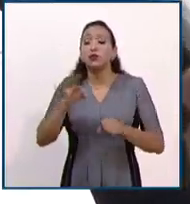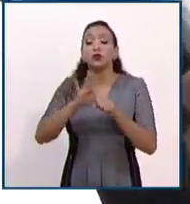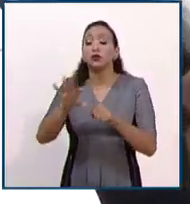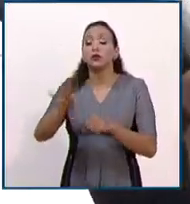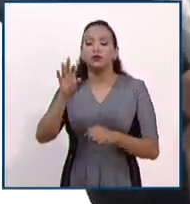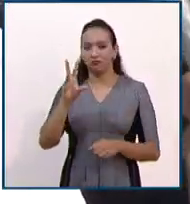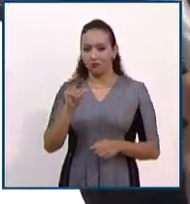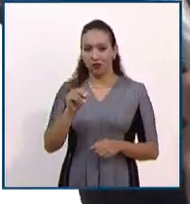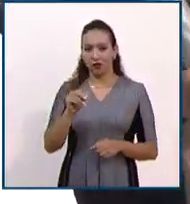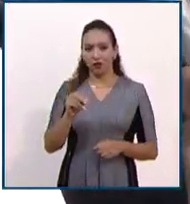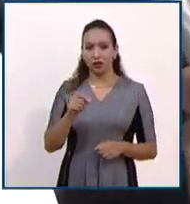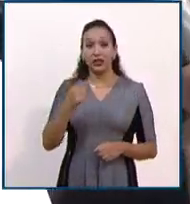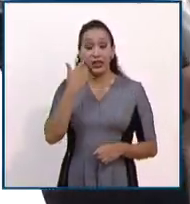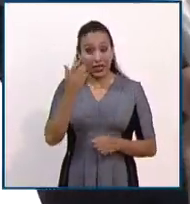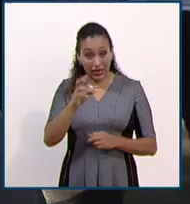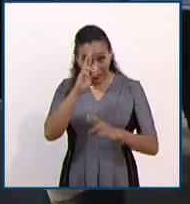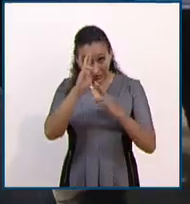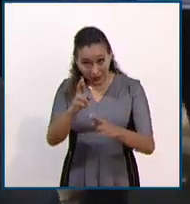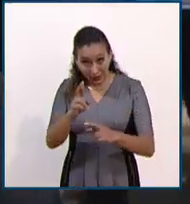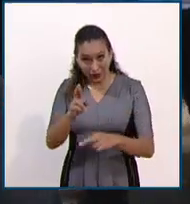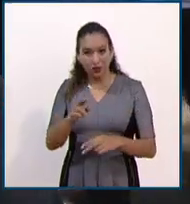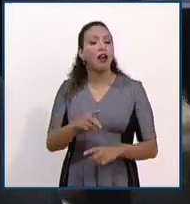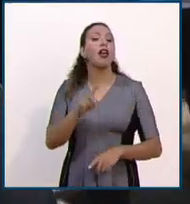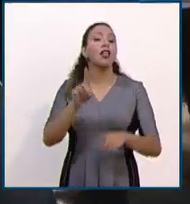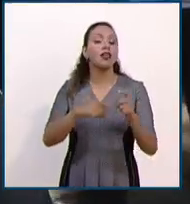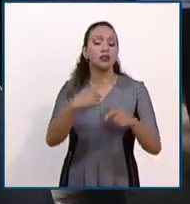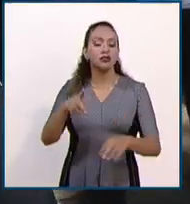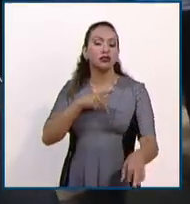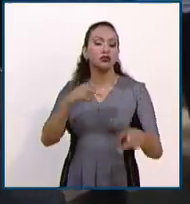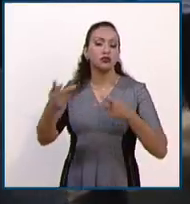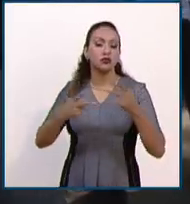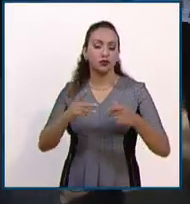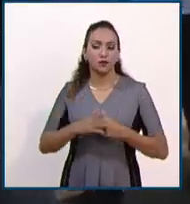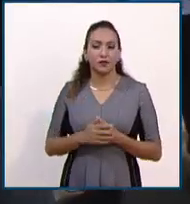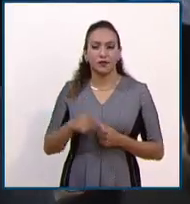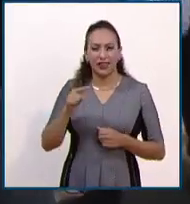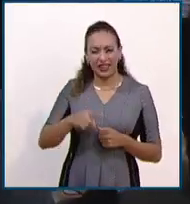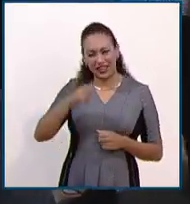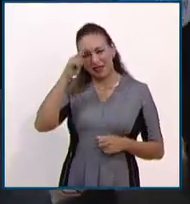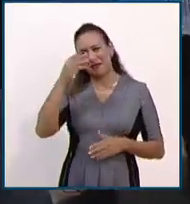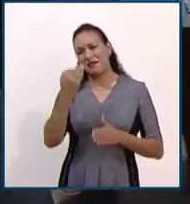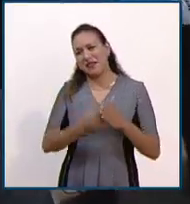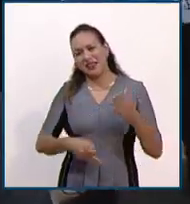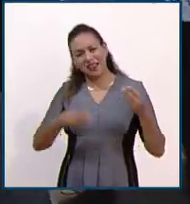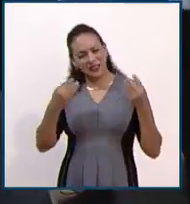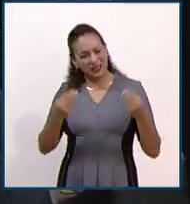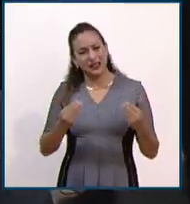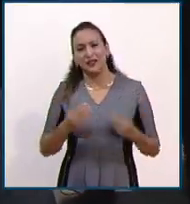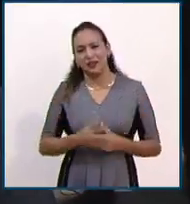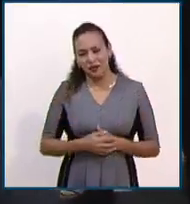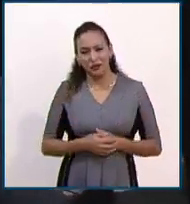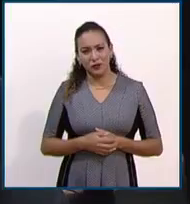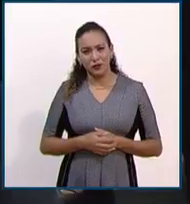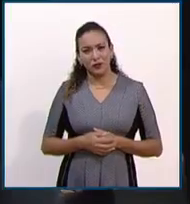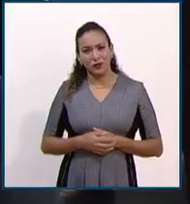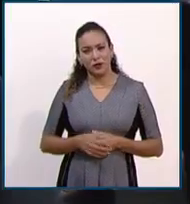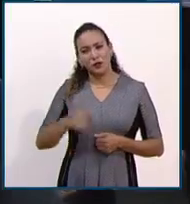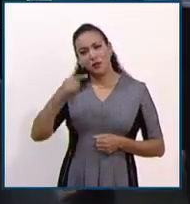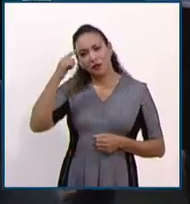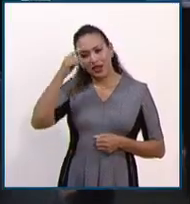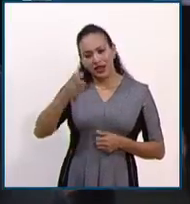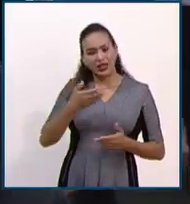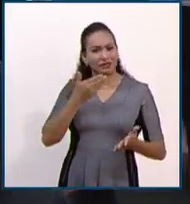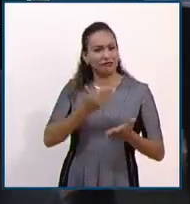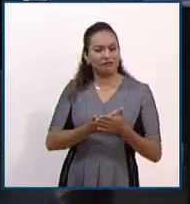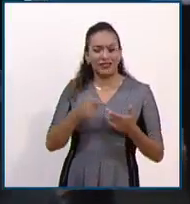en el respeto a su preparación. En nuestro país todavía no están sentadas las bases para esa